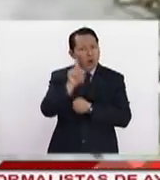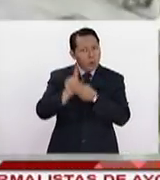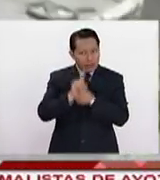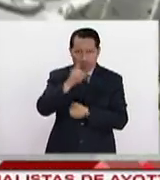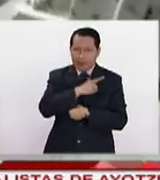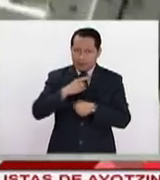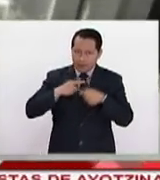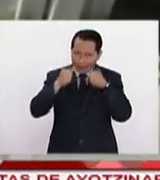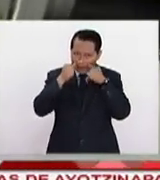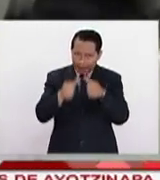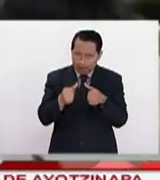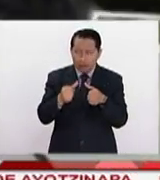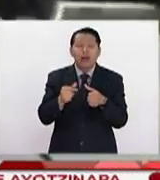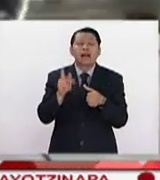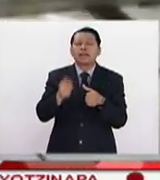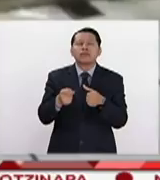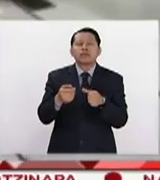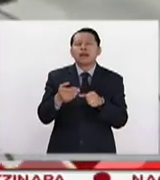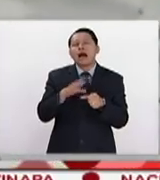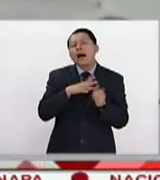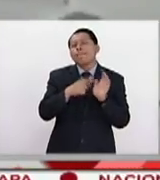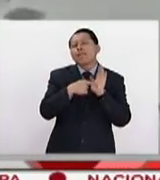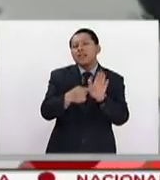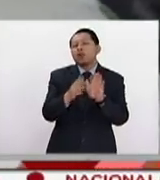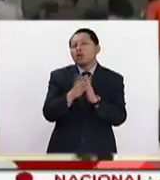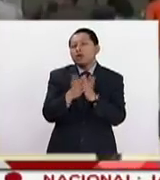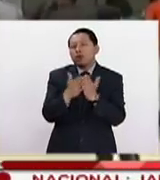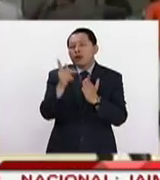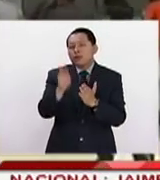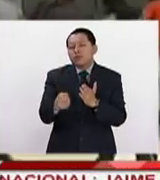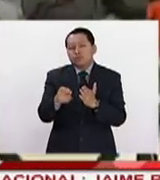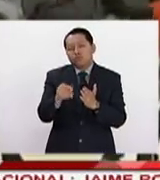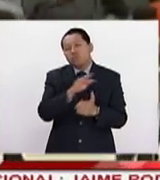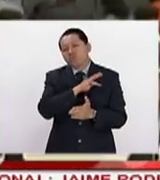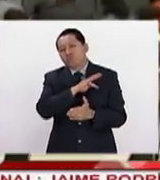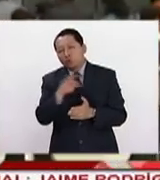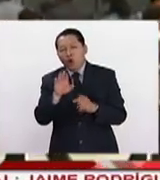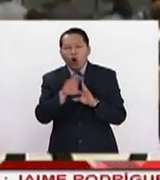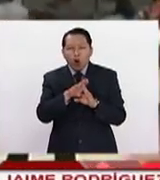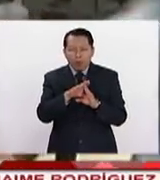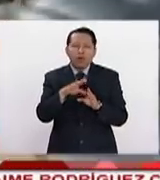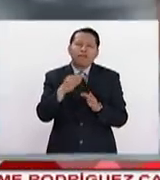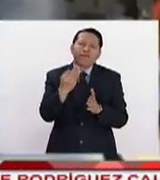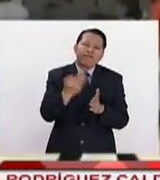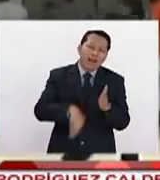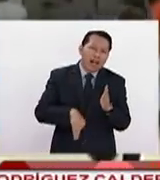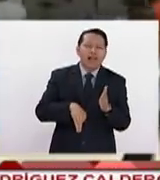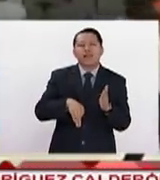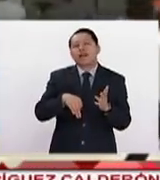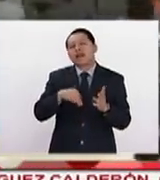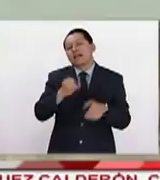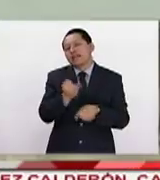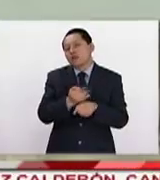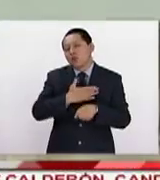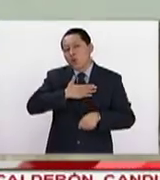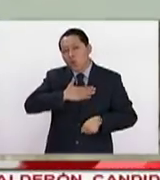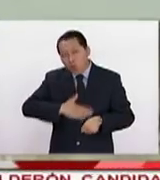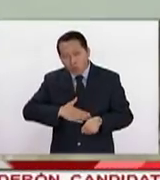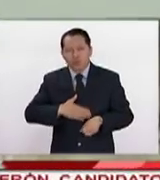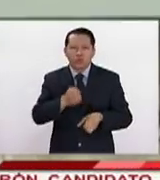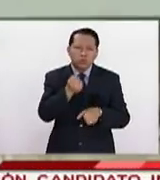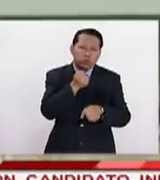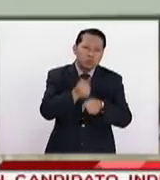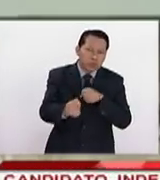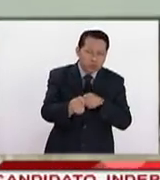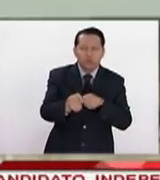dijo durante la presentación de un libro que refleja las carencias, las injusticias y también los malos tratos que recibe